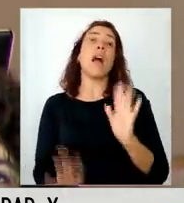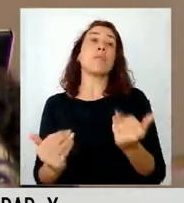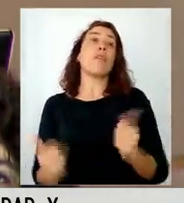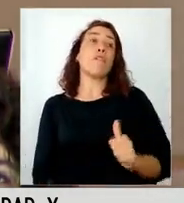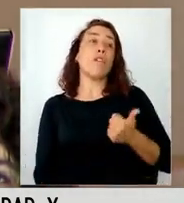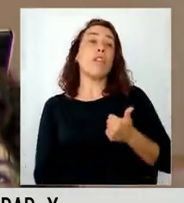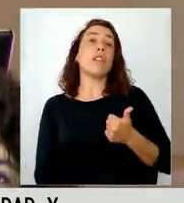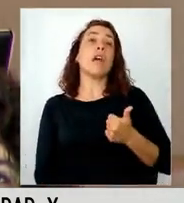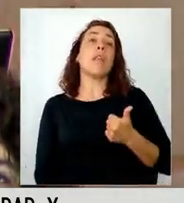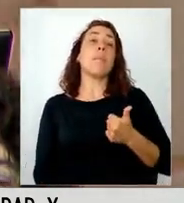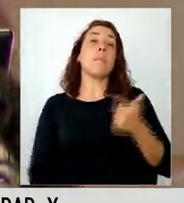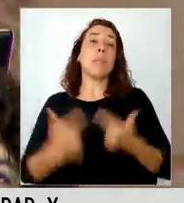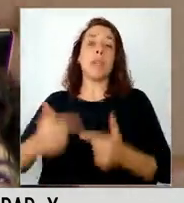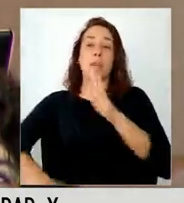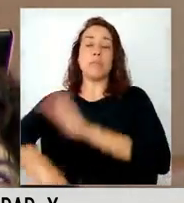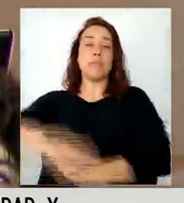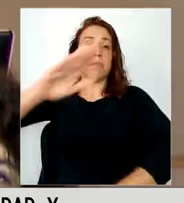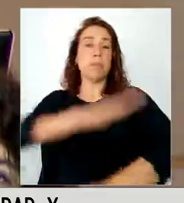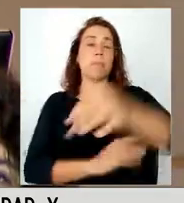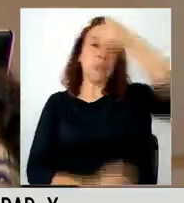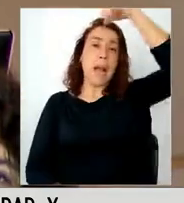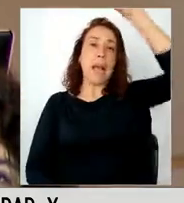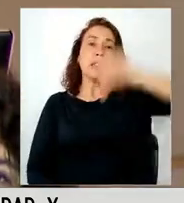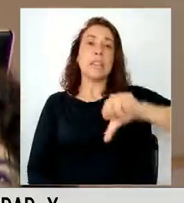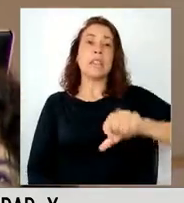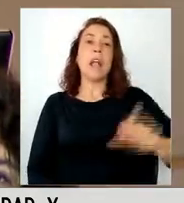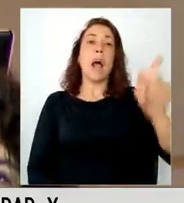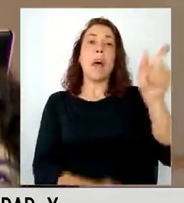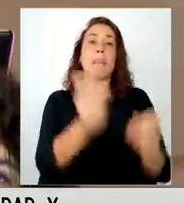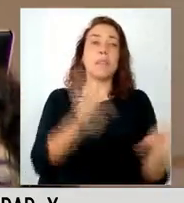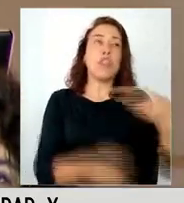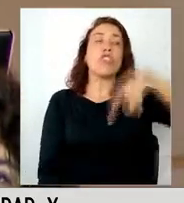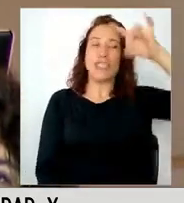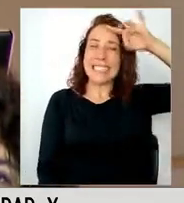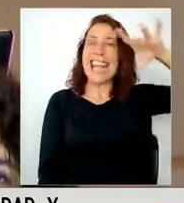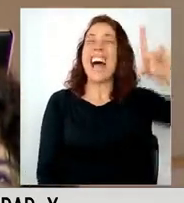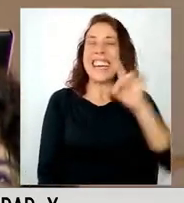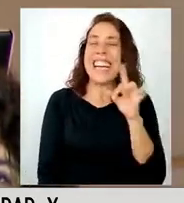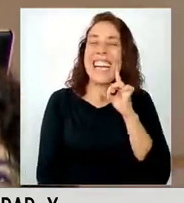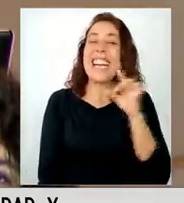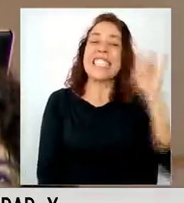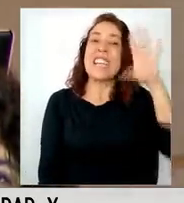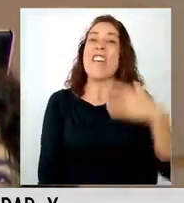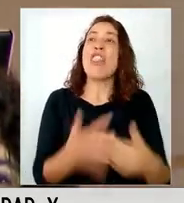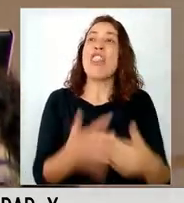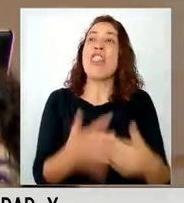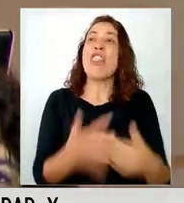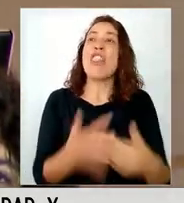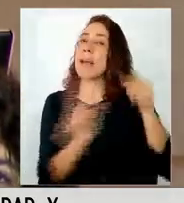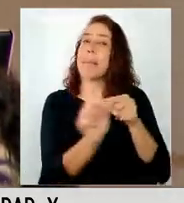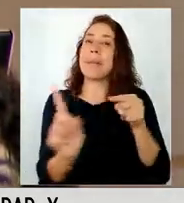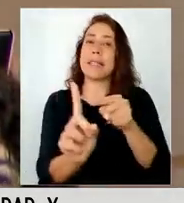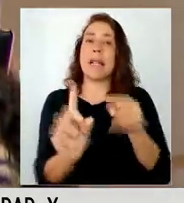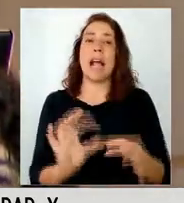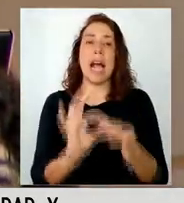para sancionar aquí No a quienes sabemos Quiénes son Y saben dónde están para perseguirlo Gracias presidente